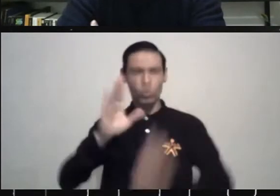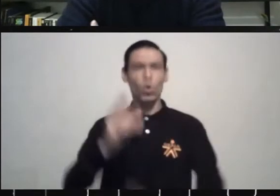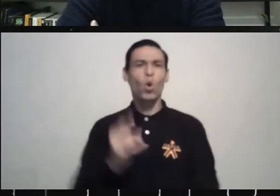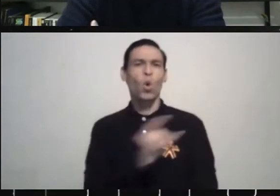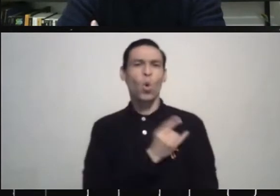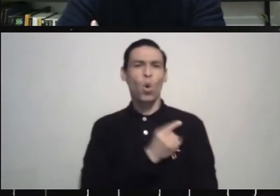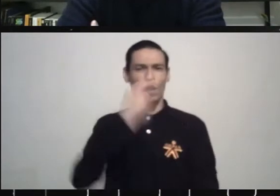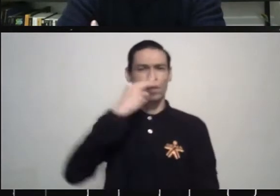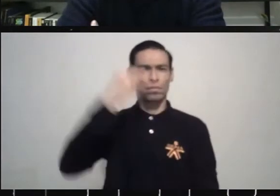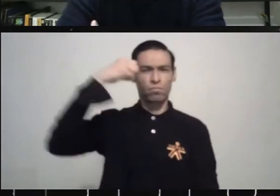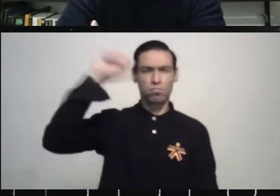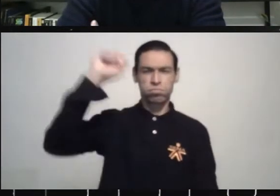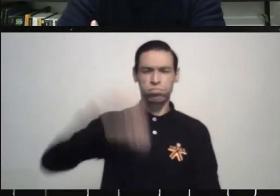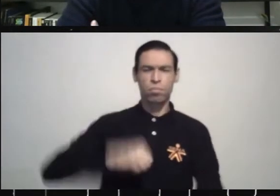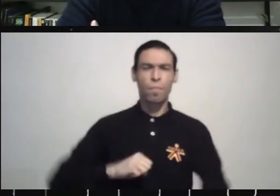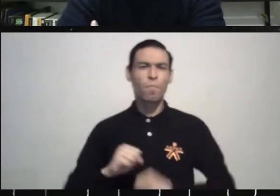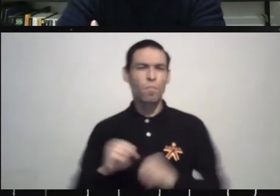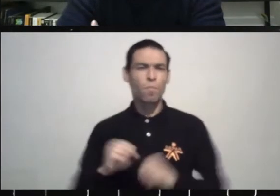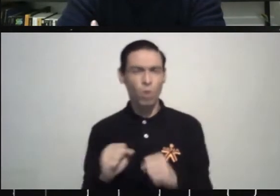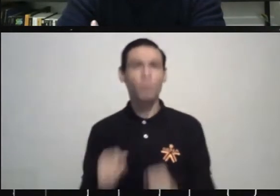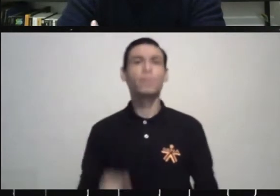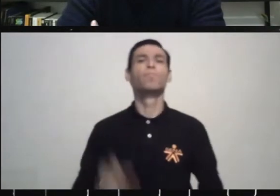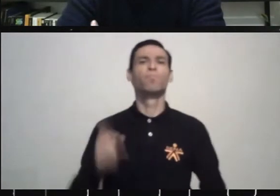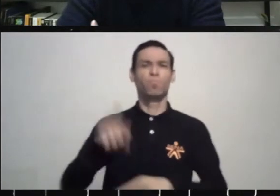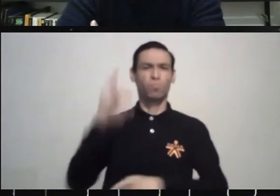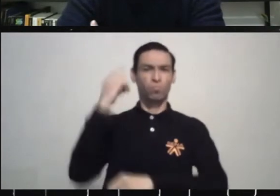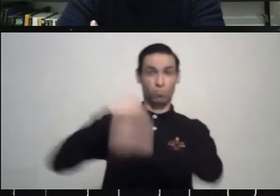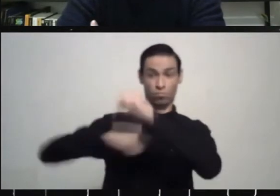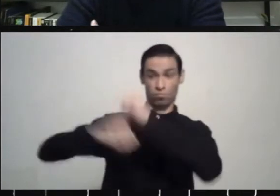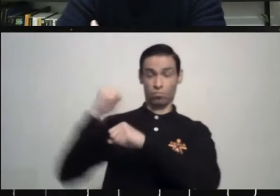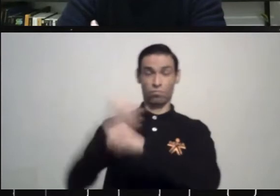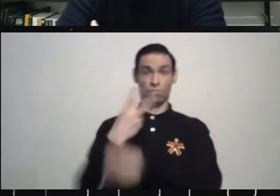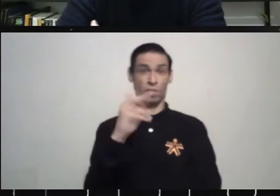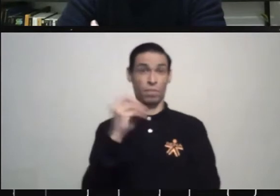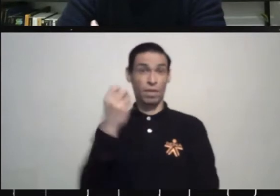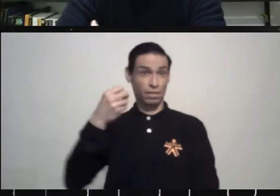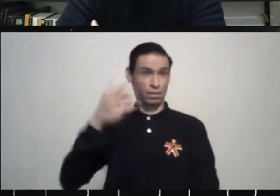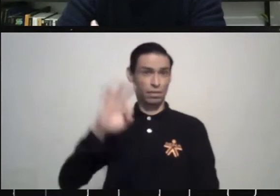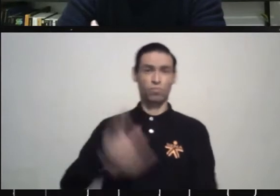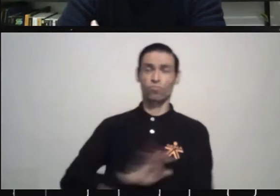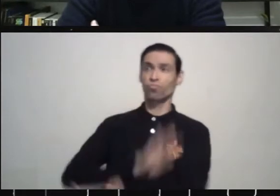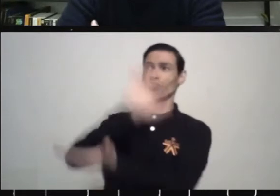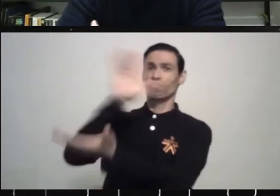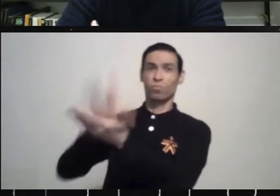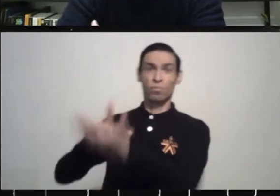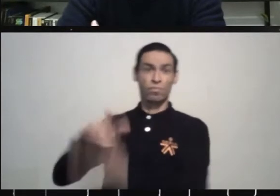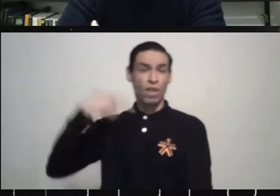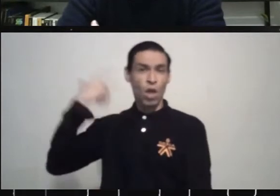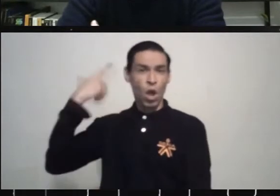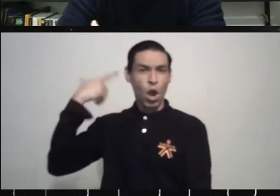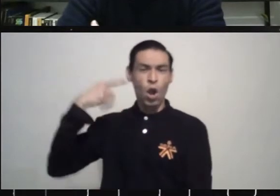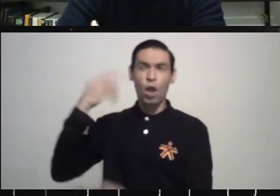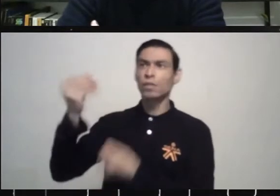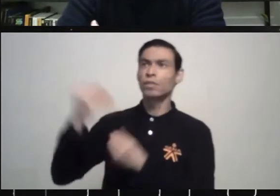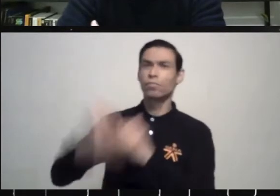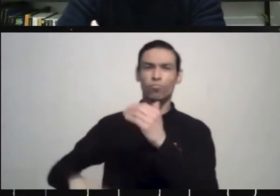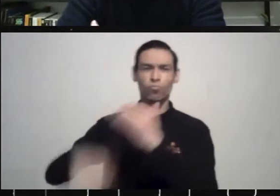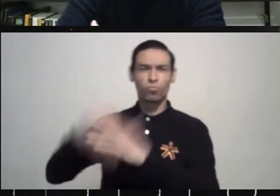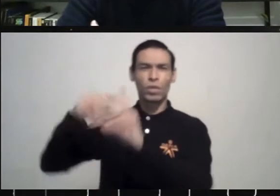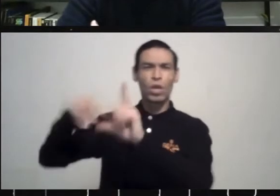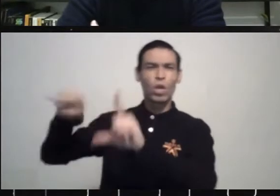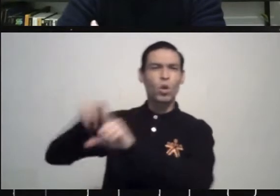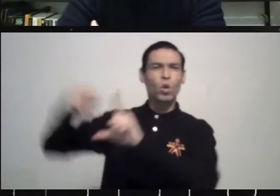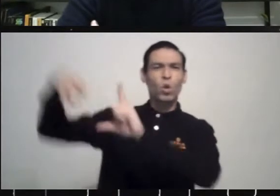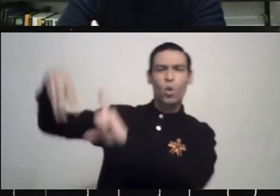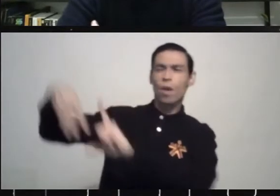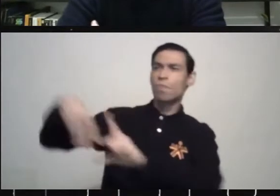Bogotá. También estuvo desde el año 2013 en Londres, en donde desarrolló una maestría en cinematografía y postproducción en la Greenwich